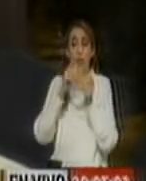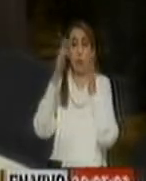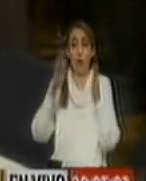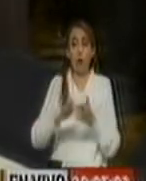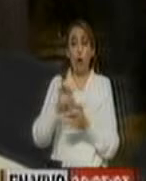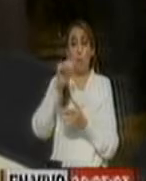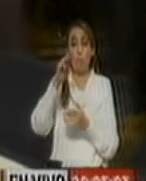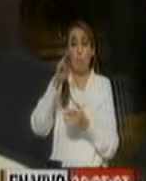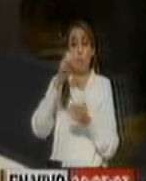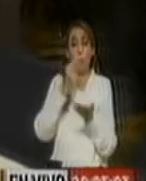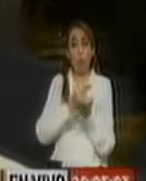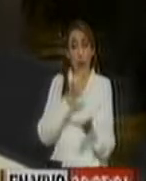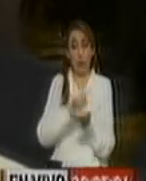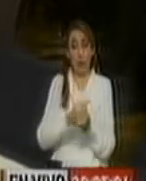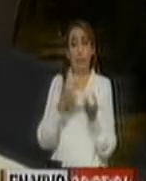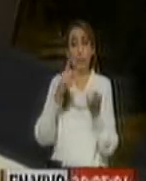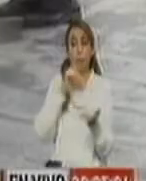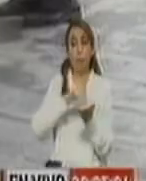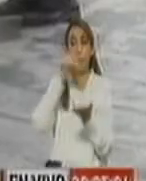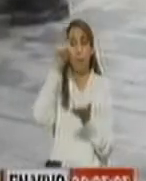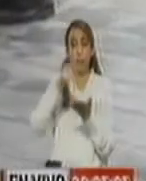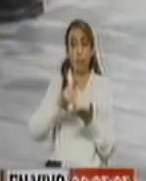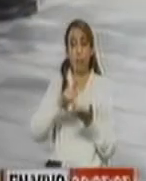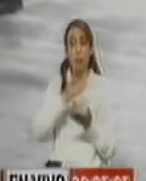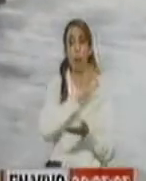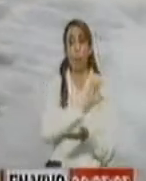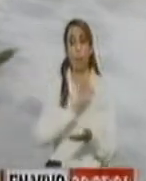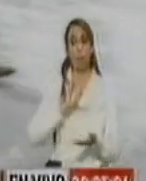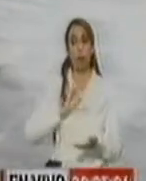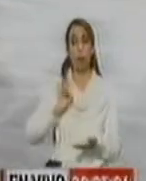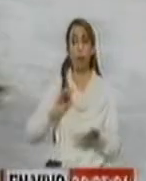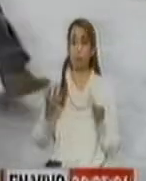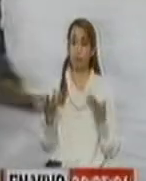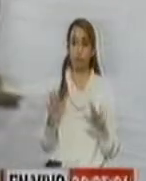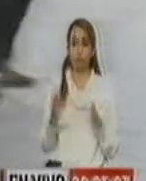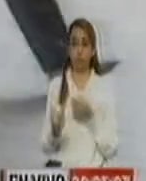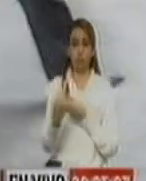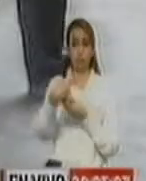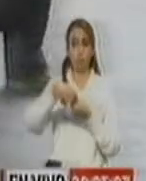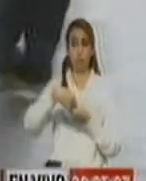Carlos Luis Morales, y de Pichincha, Paola Pavón. César García, Telediario.